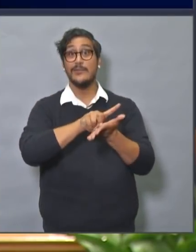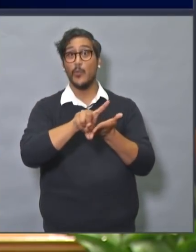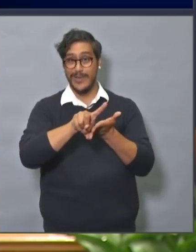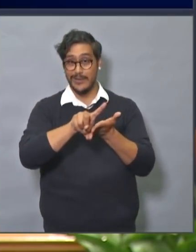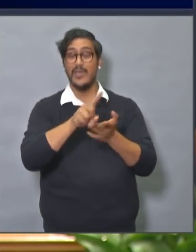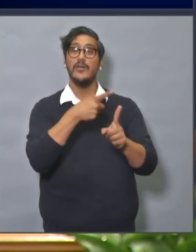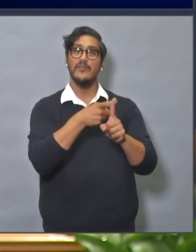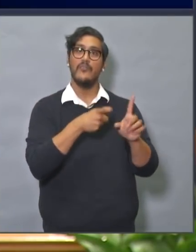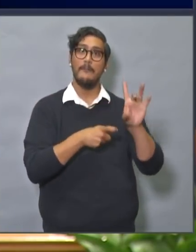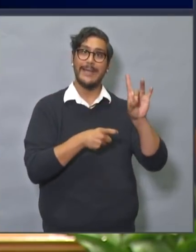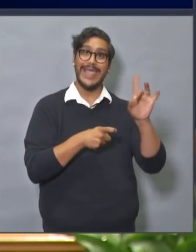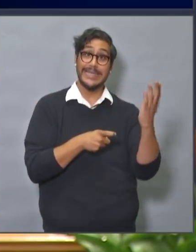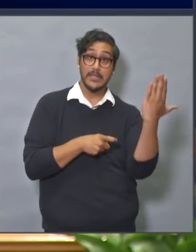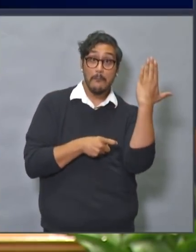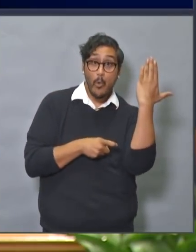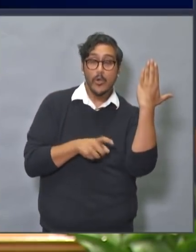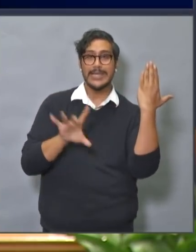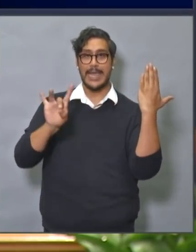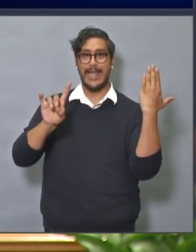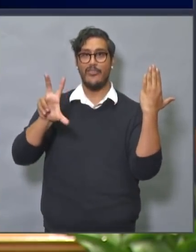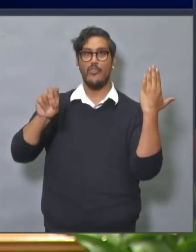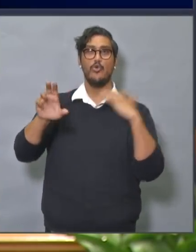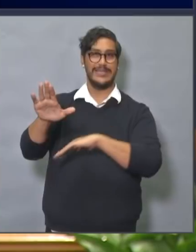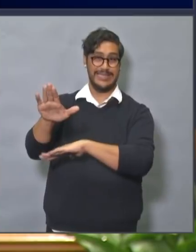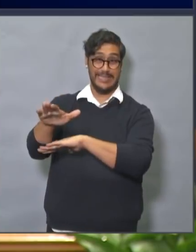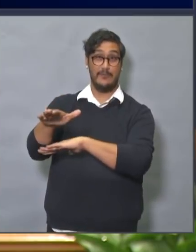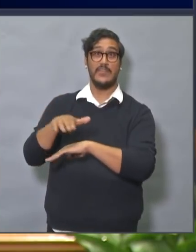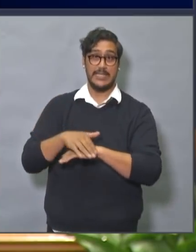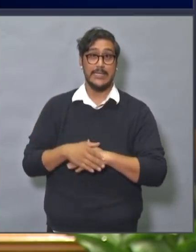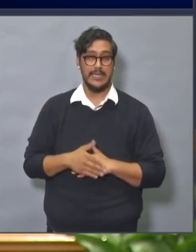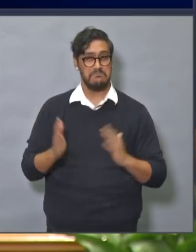de 8 de la mañana a 8:30 en la noche.